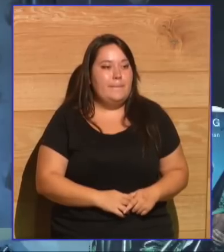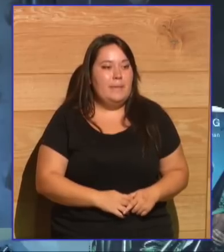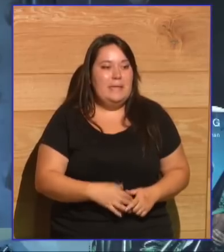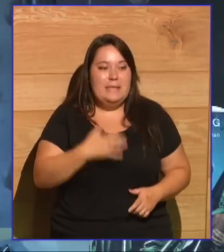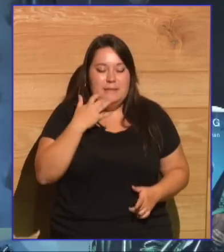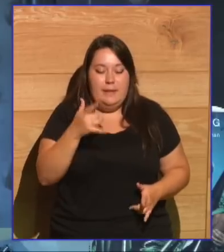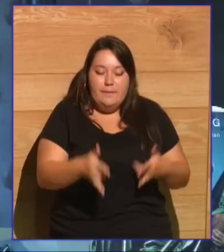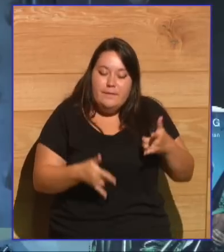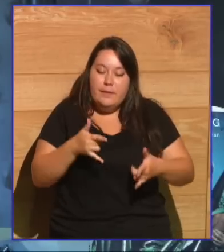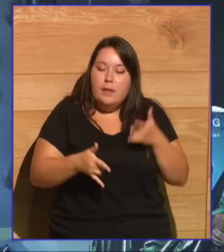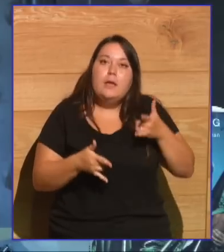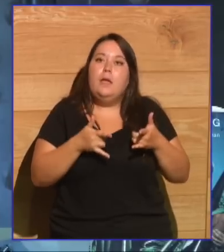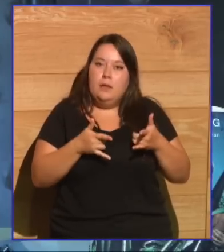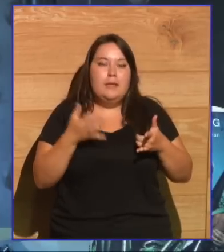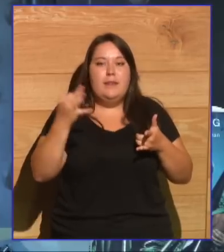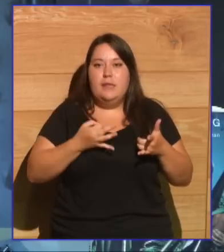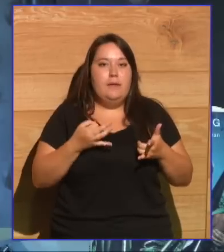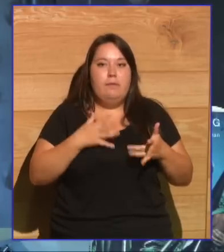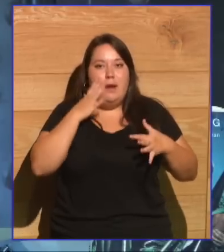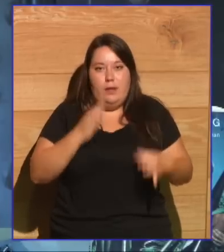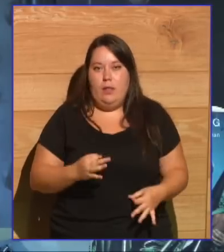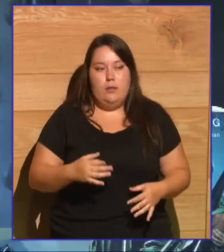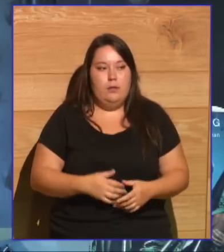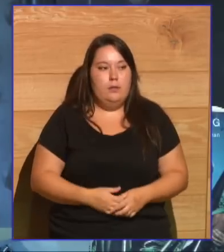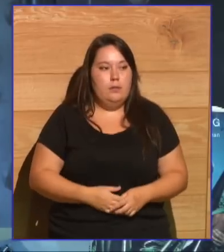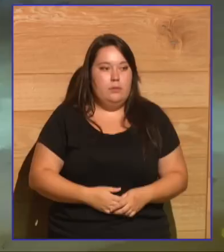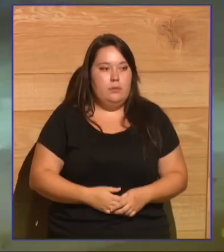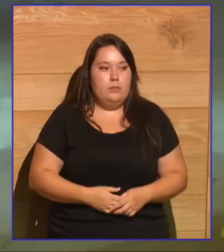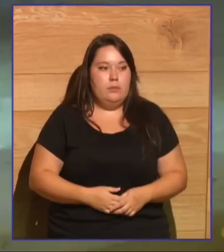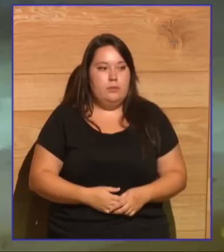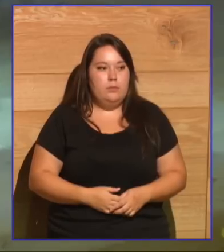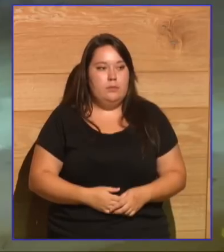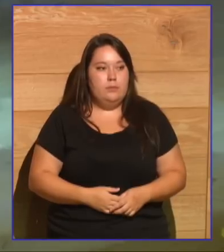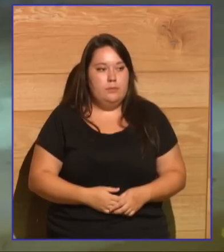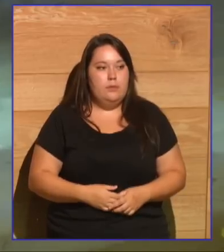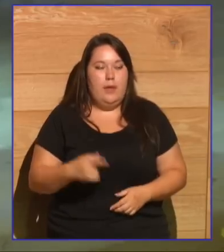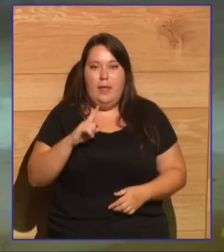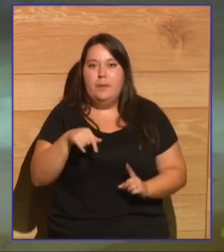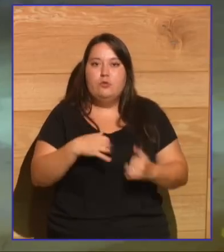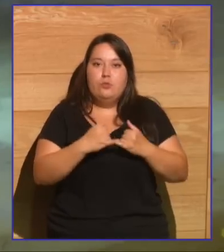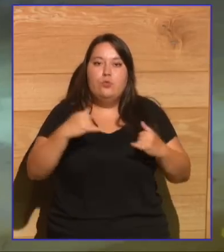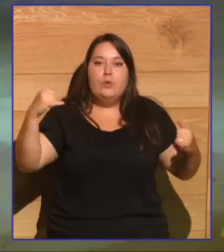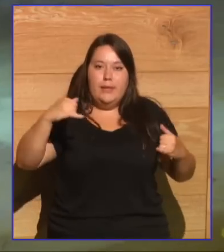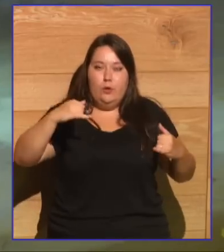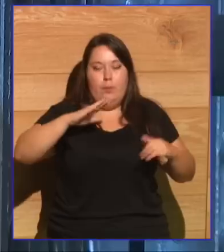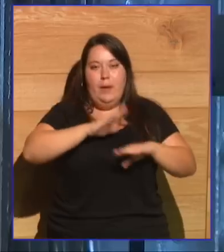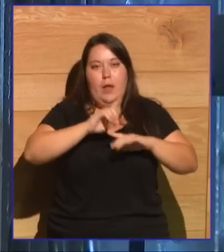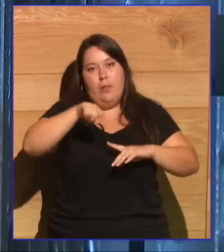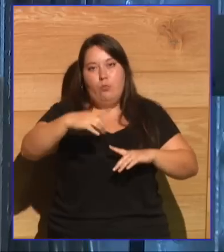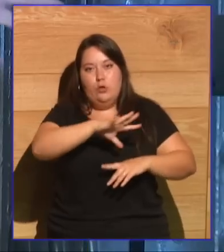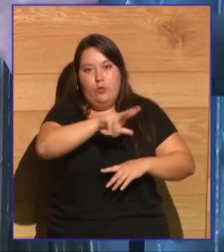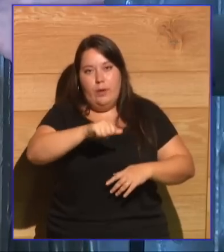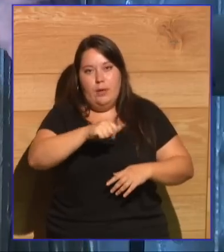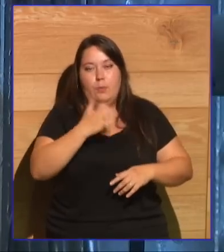bicicletas respondan a las leyes de la termodinámica de la bicicleta se puedan llevar con unido para porque vuela y tú como